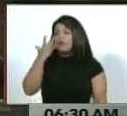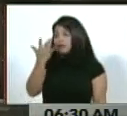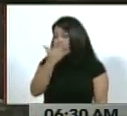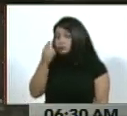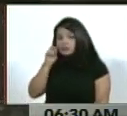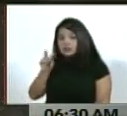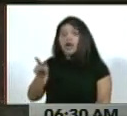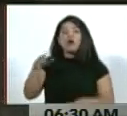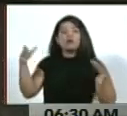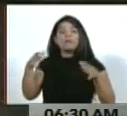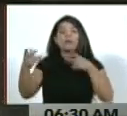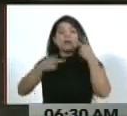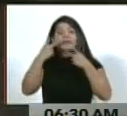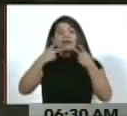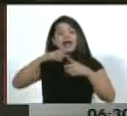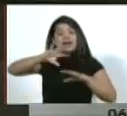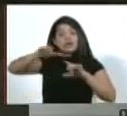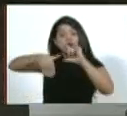la geopolítica regional